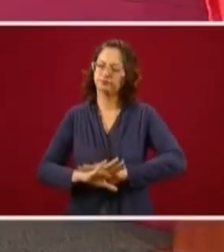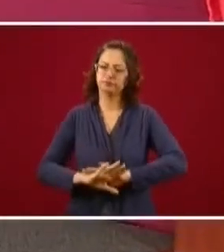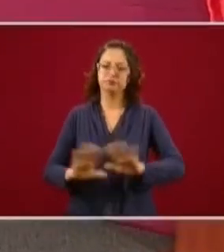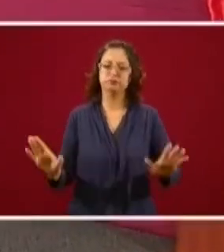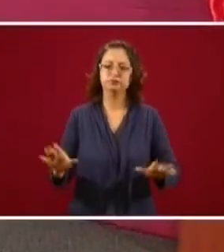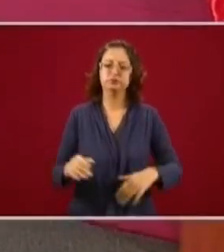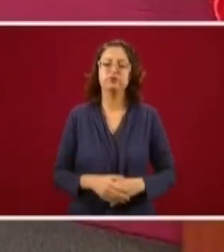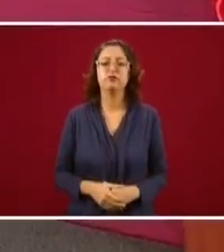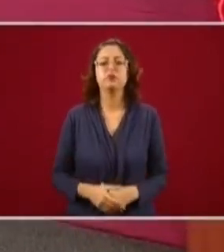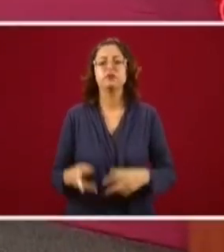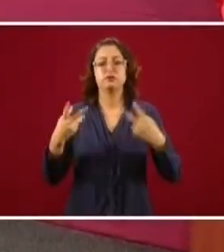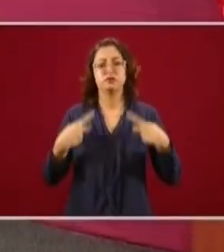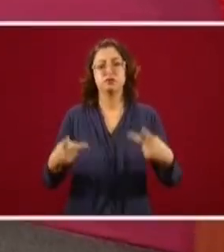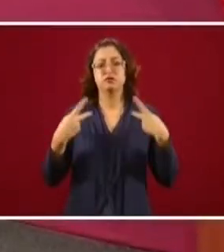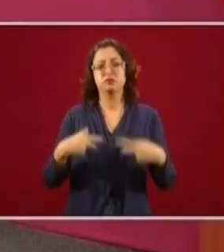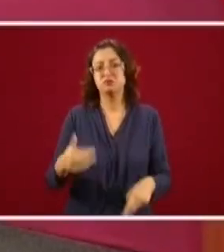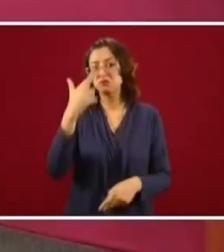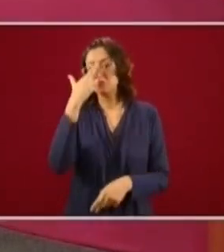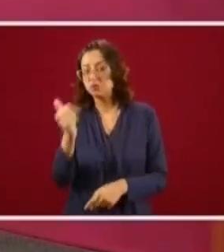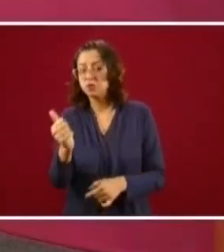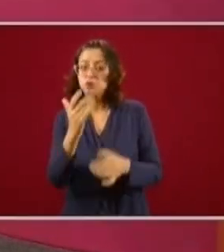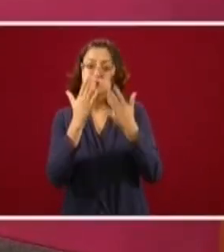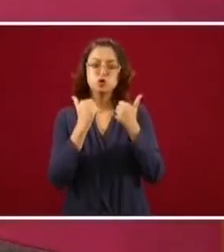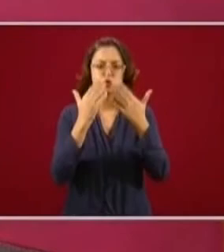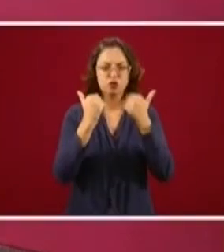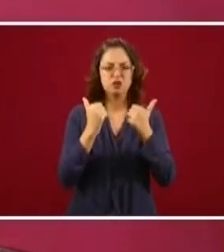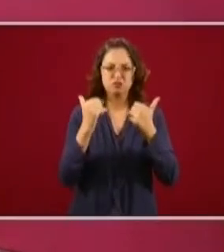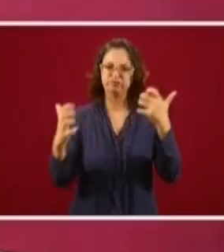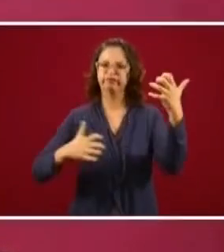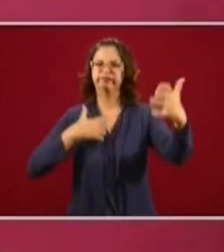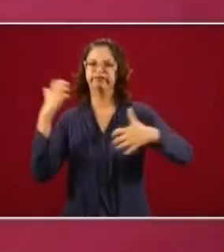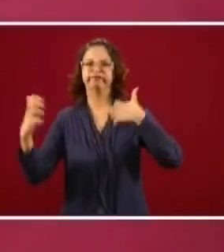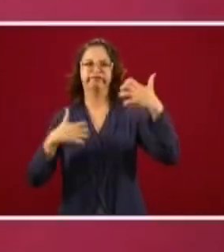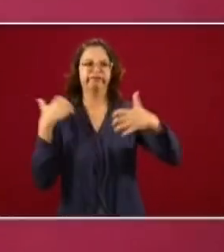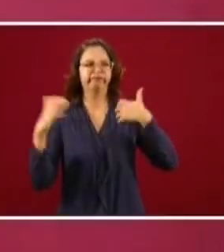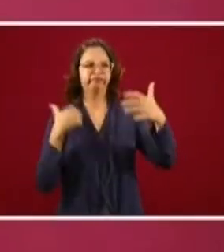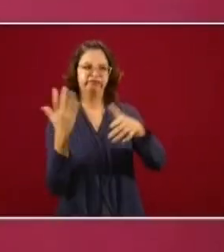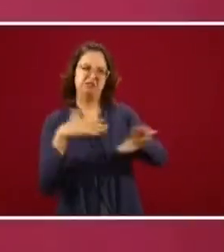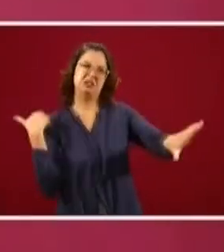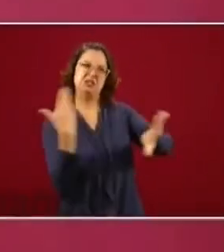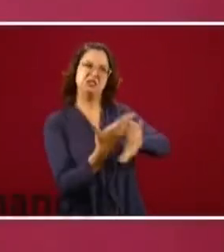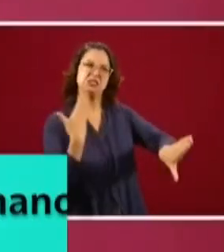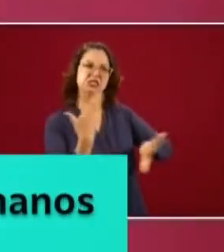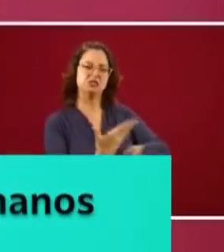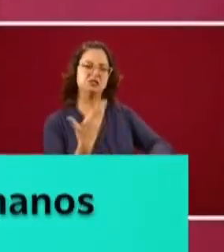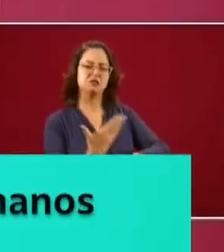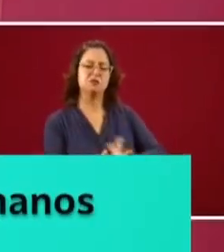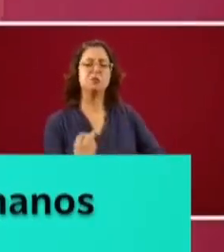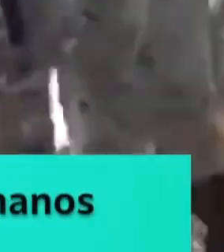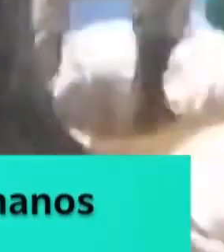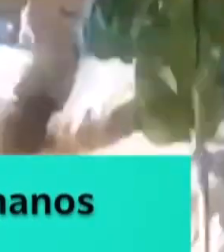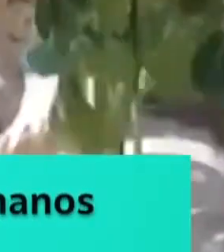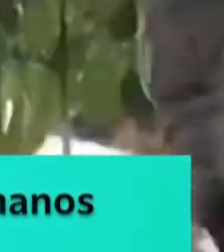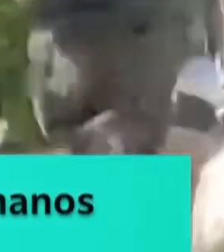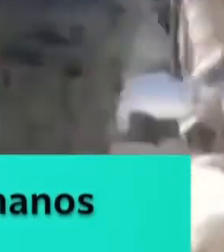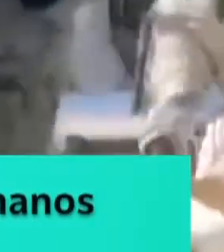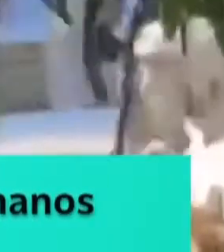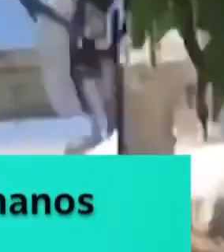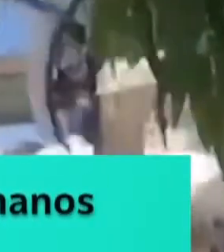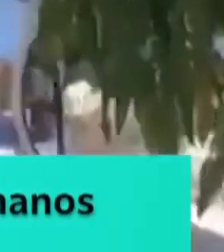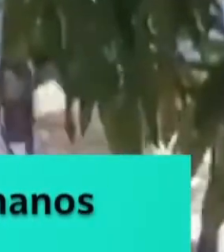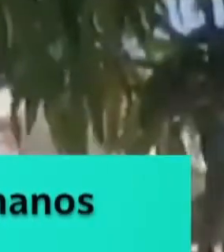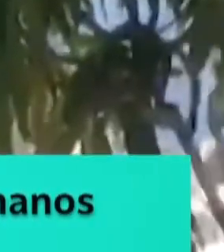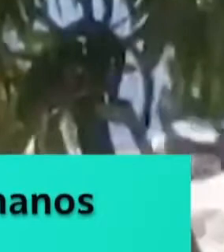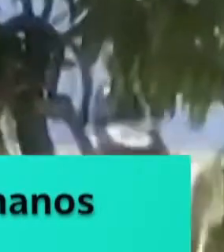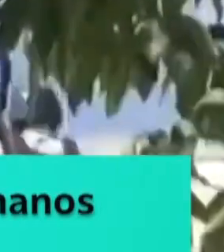diálogo y entendimiento, por ello los elementos federales tienen la instrucción de no utilizar la fuerza pública. Asimismo reconoció que pese a las pedradas